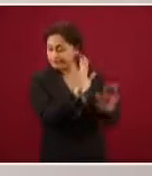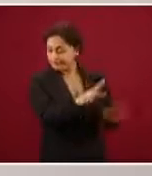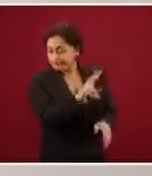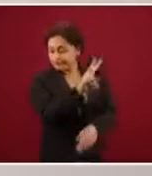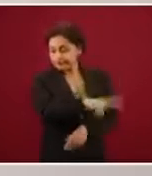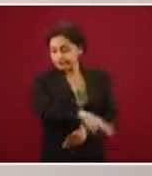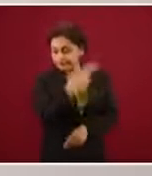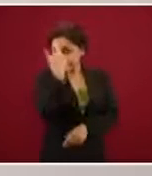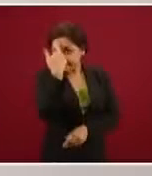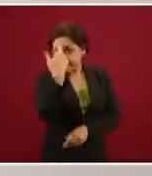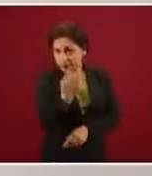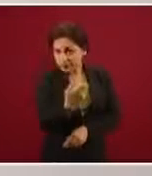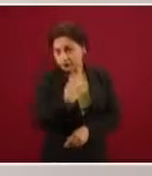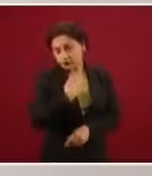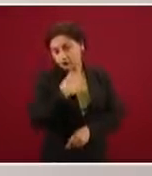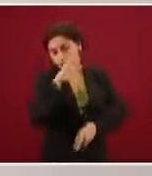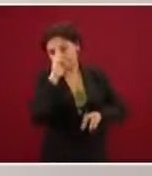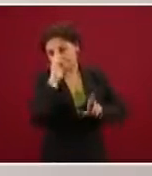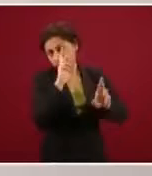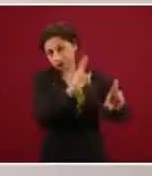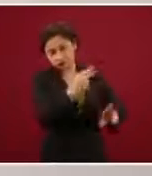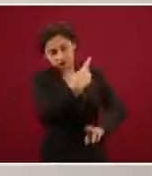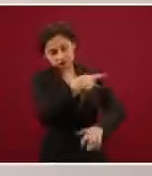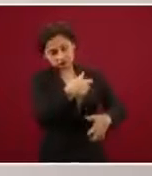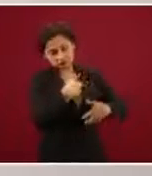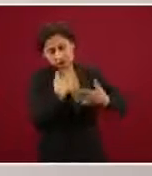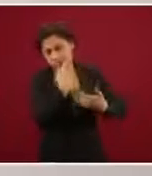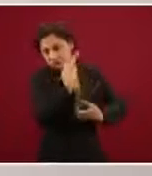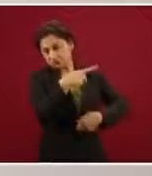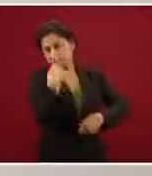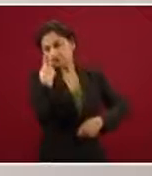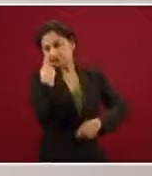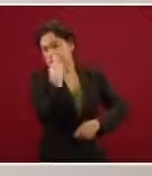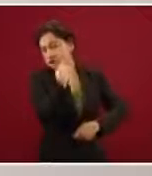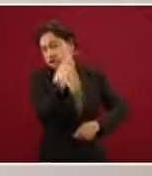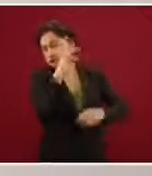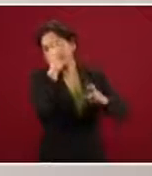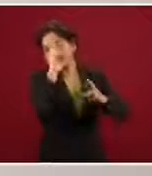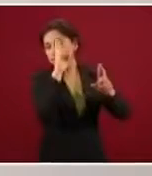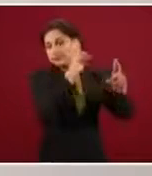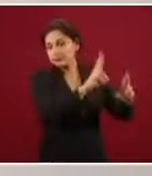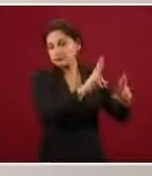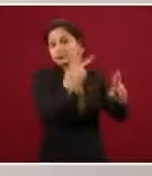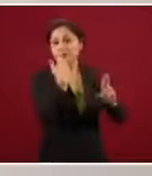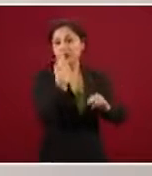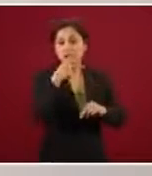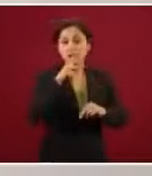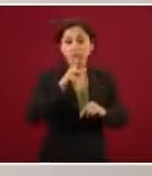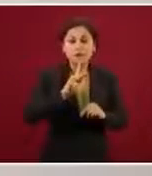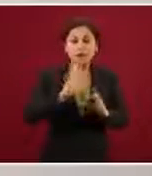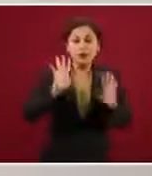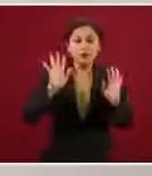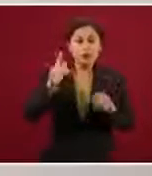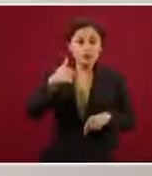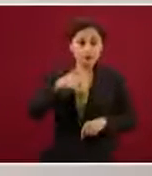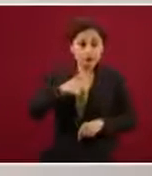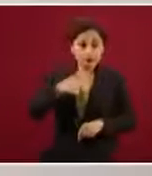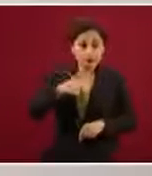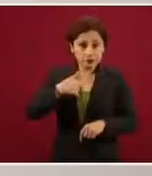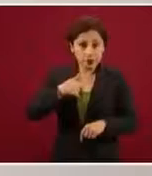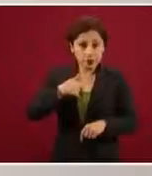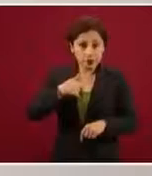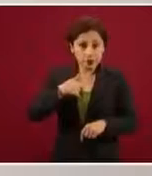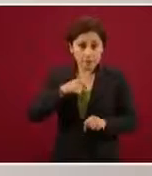vista, yo lo respeto, pero yo estoy pensando en el futuro del país y en sacar